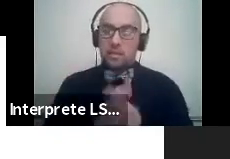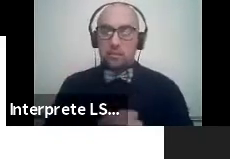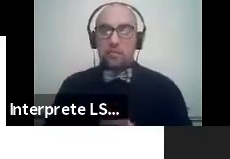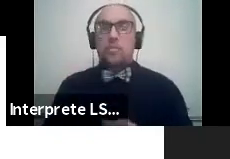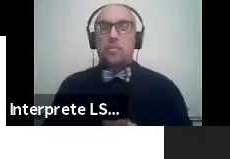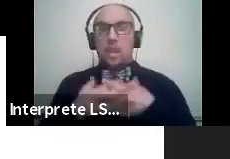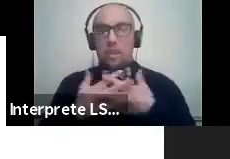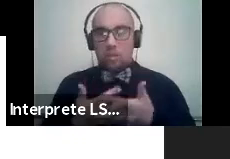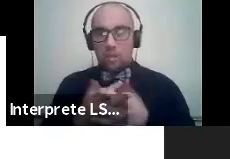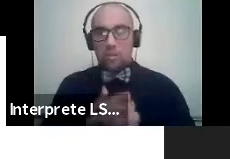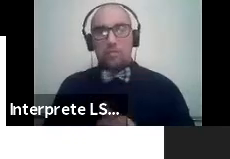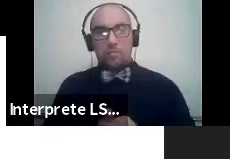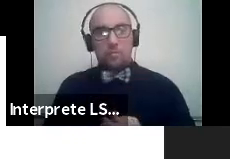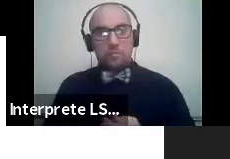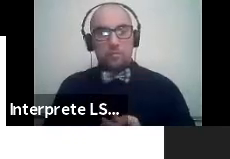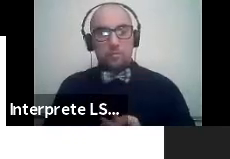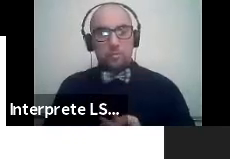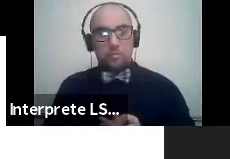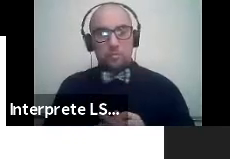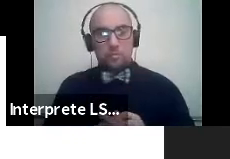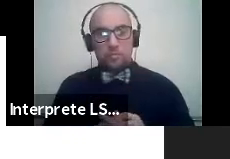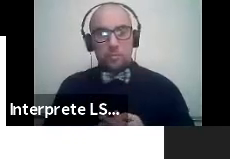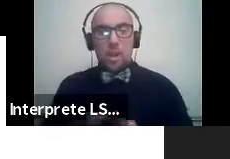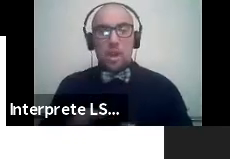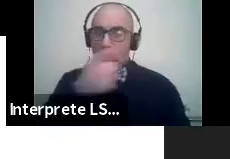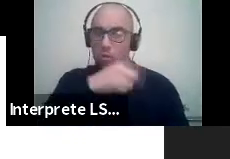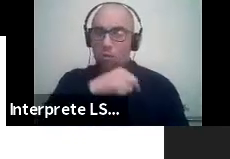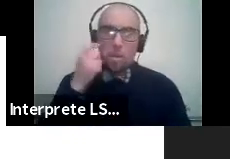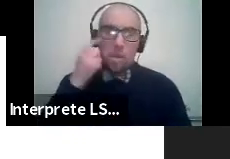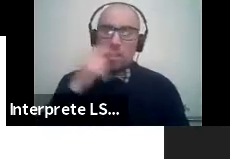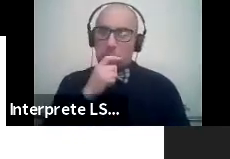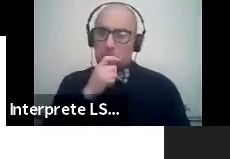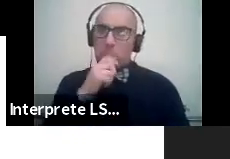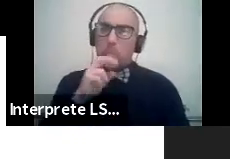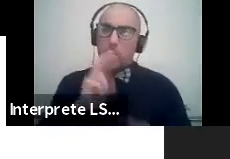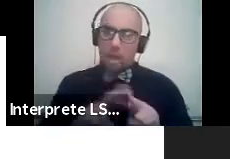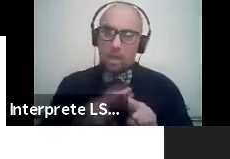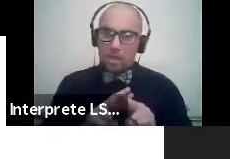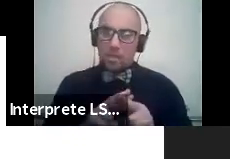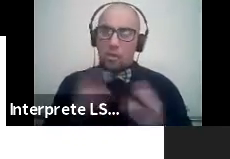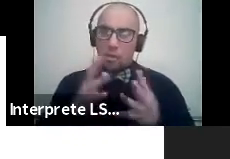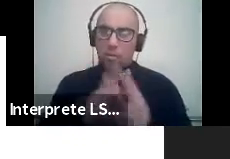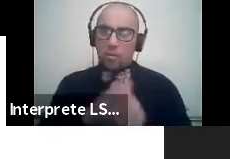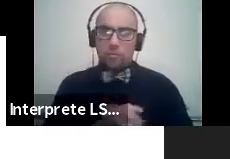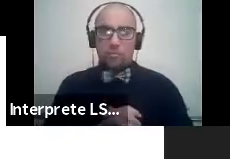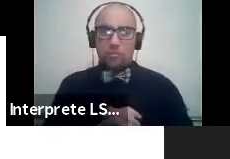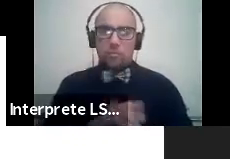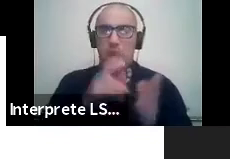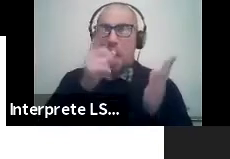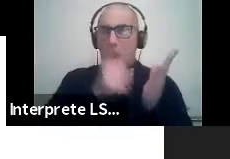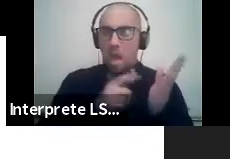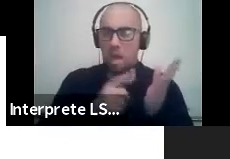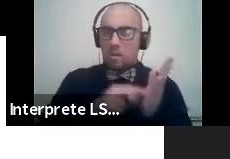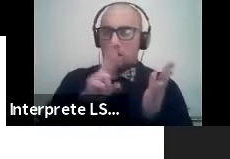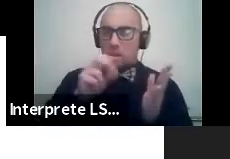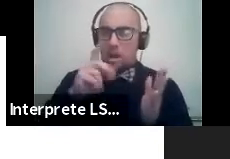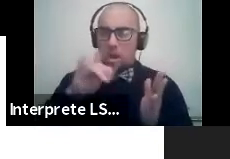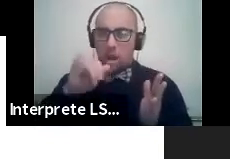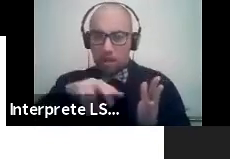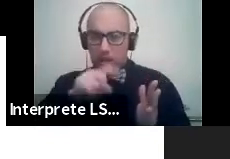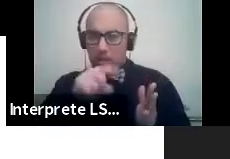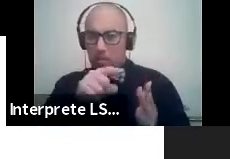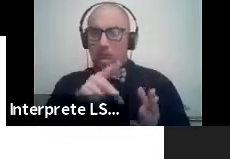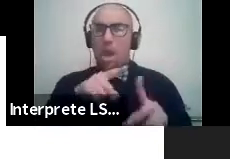que entonces, pues una de las cosas que se nos ocurrió es hacer la manera en la cual Raquín sea realmente una